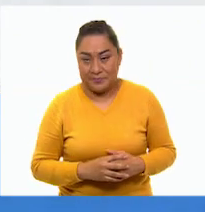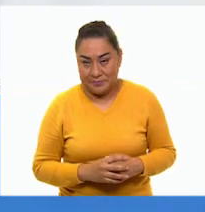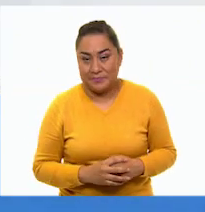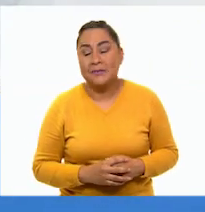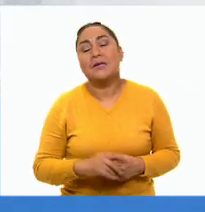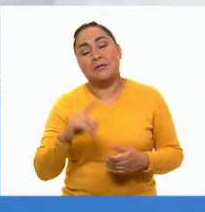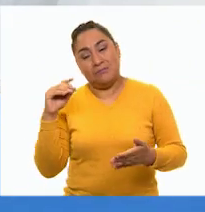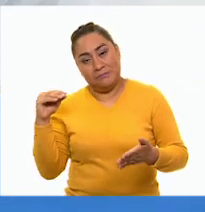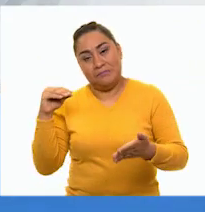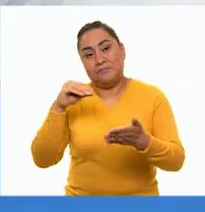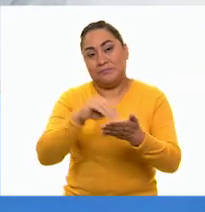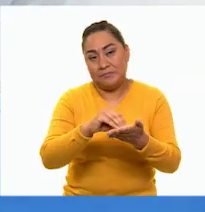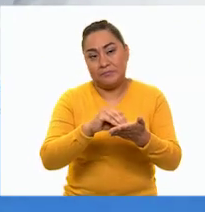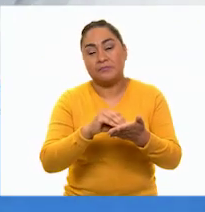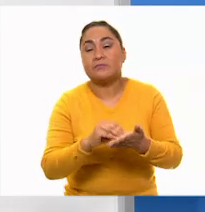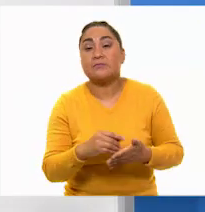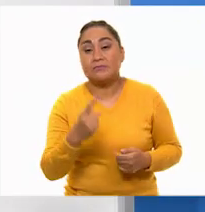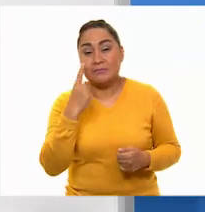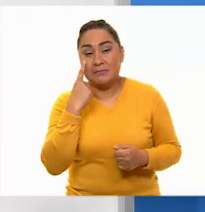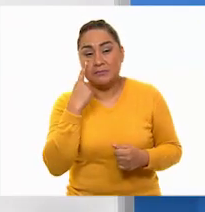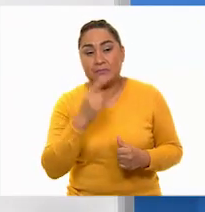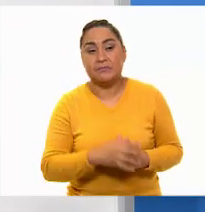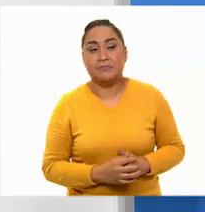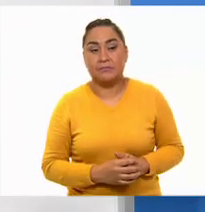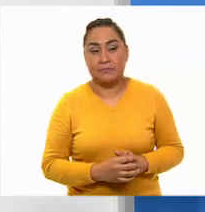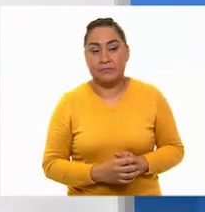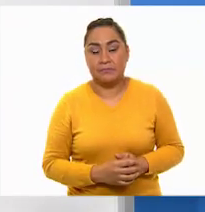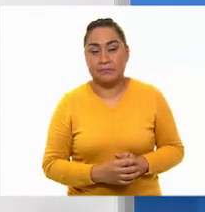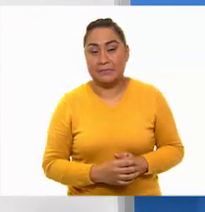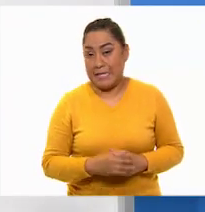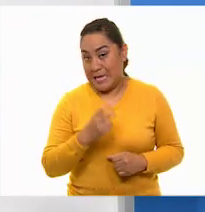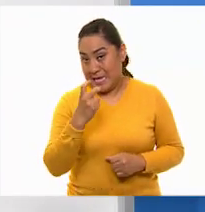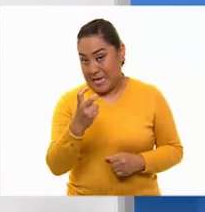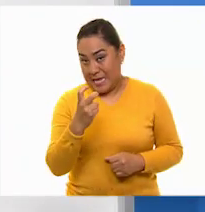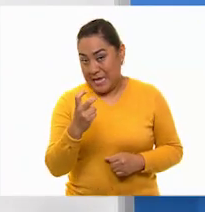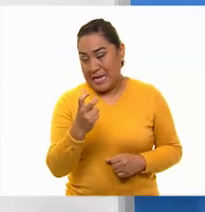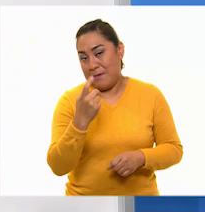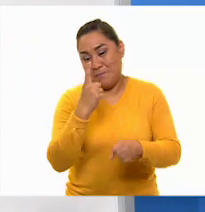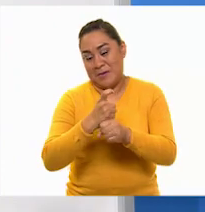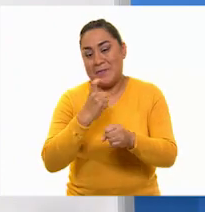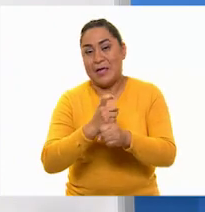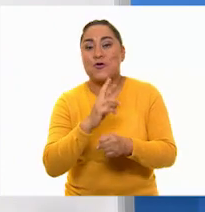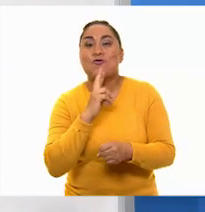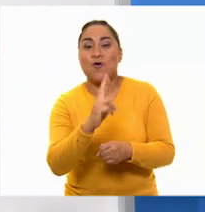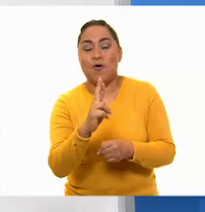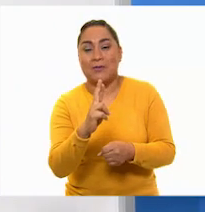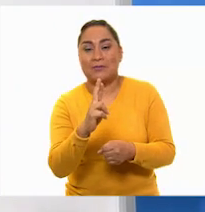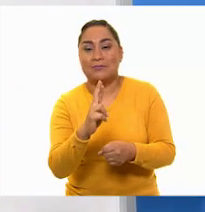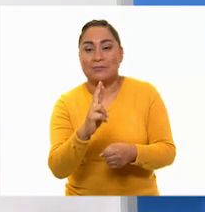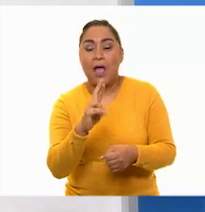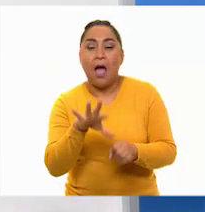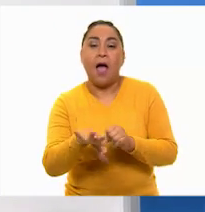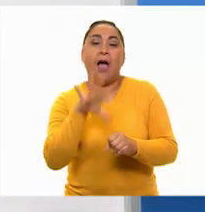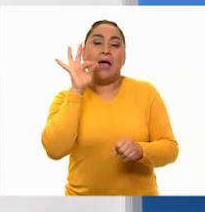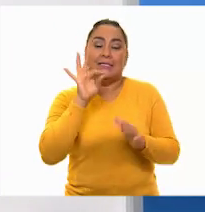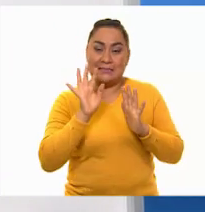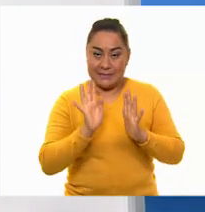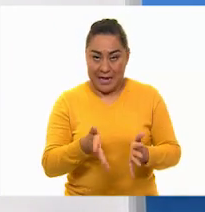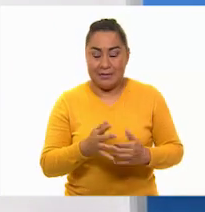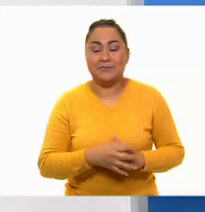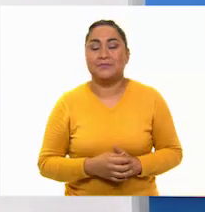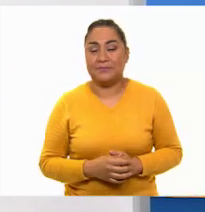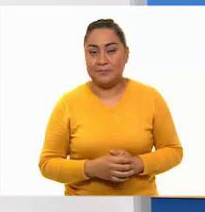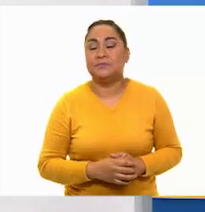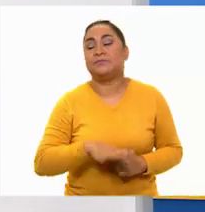aquí vamos a tener que este va a ser nuestro primer resultado que estamos encontrando.